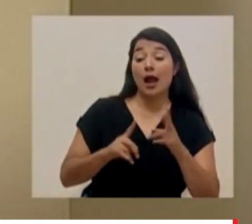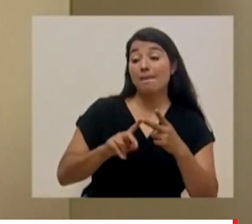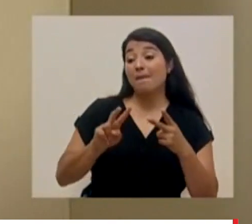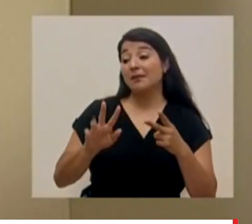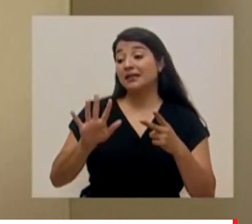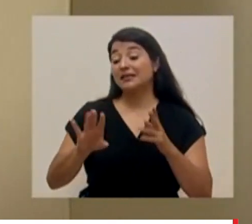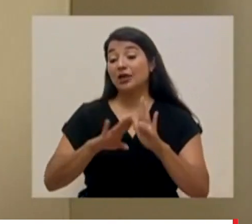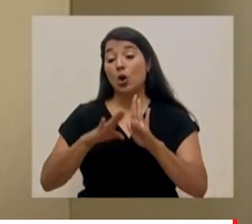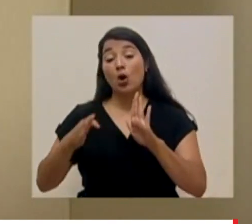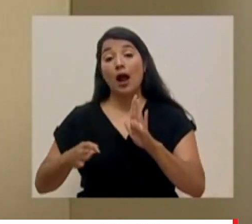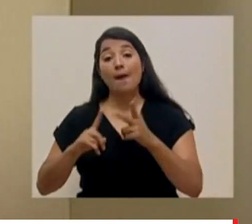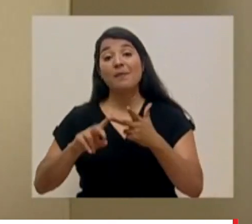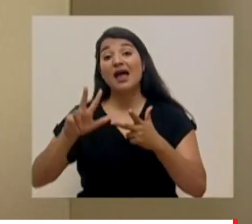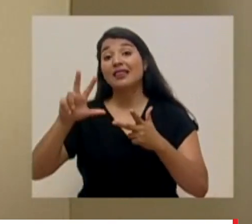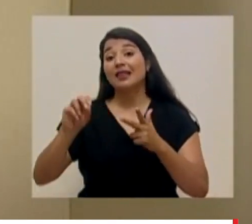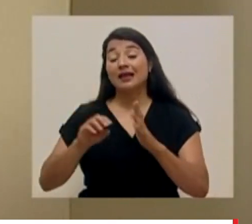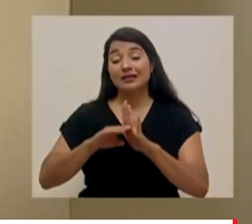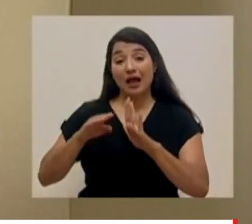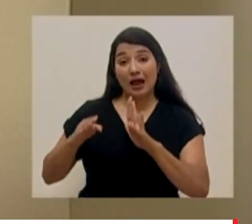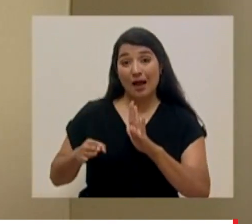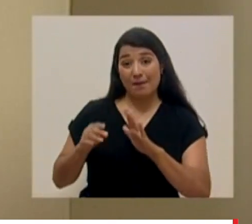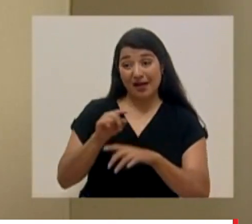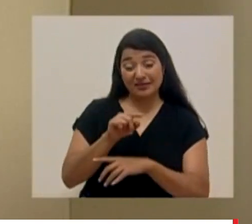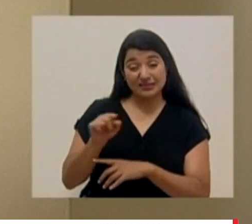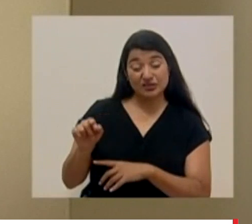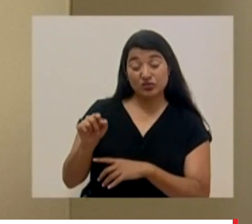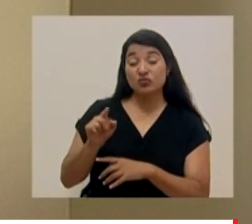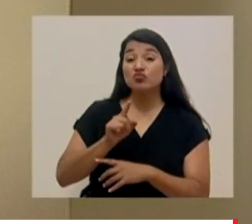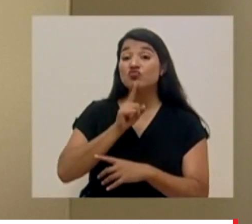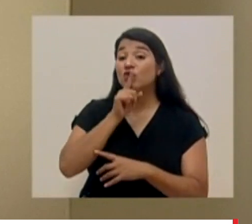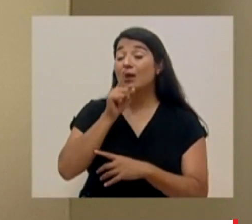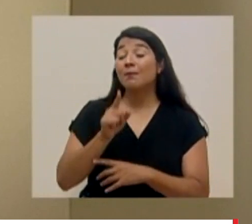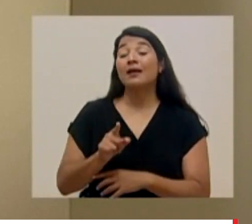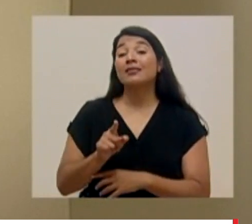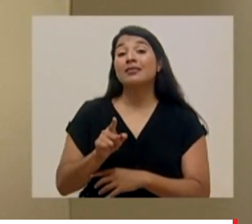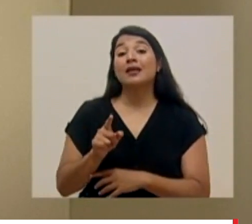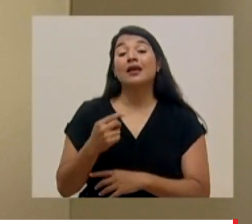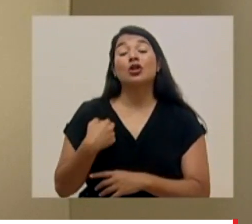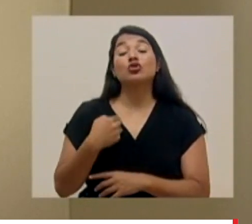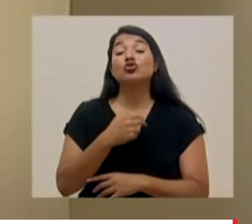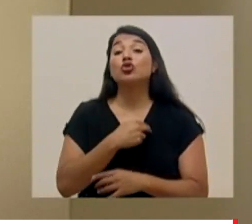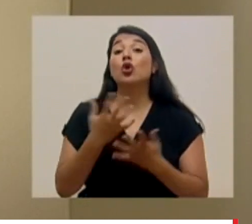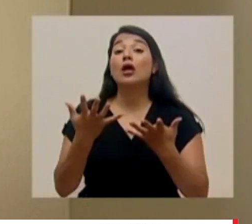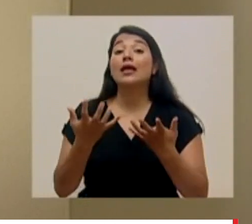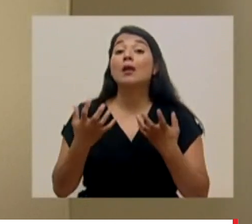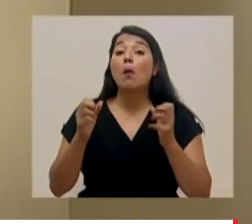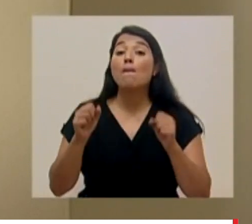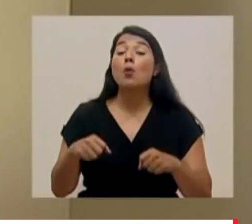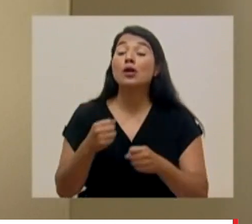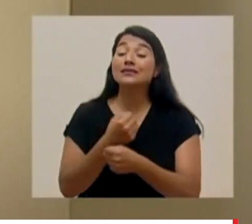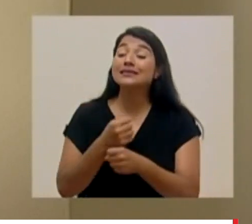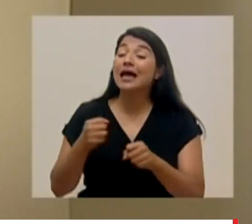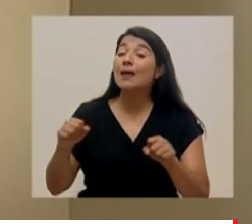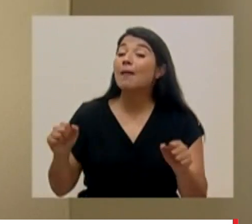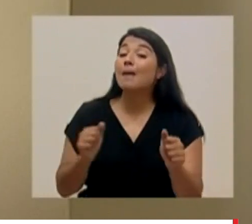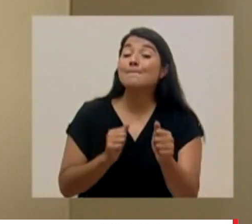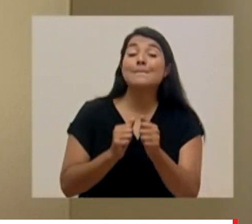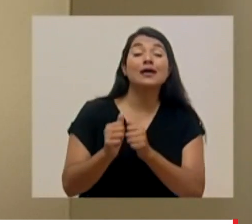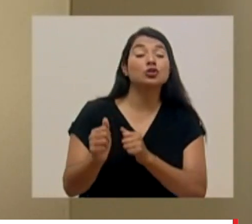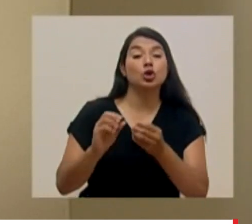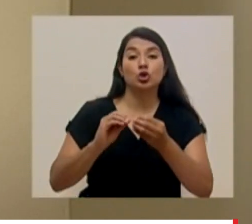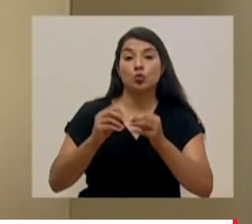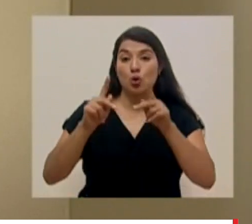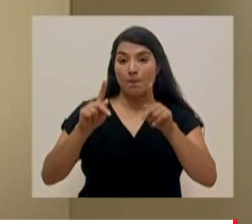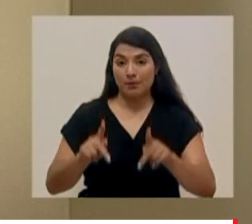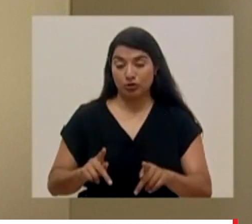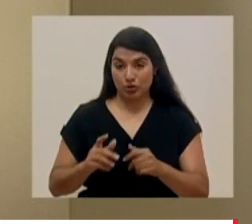si son 30 camas, realmente lo que buscamos es salvar la mayor cantidad de vidas